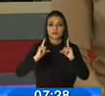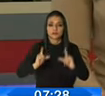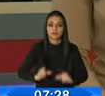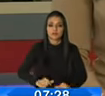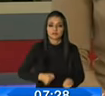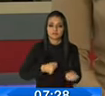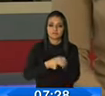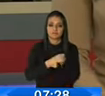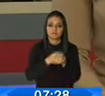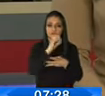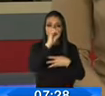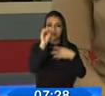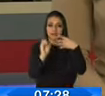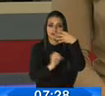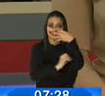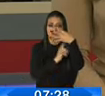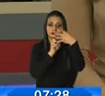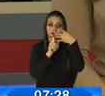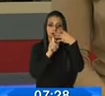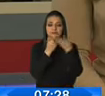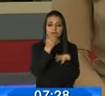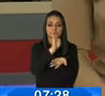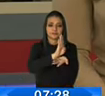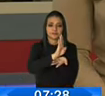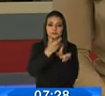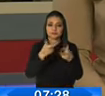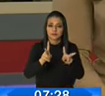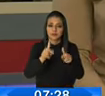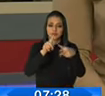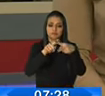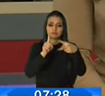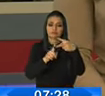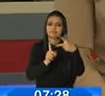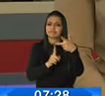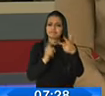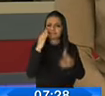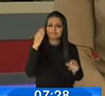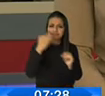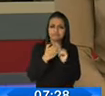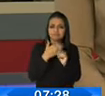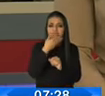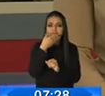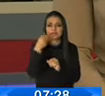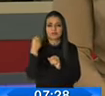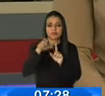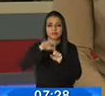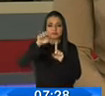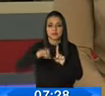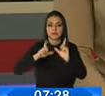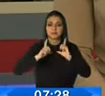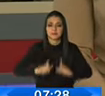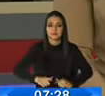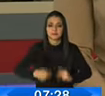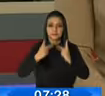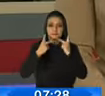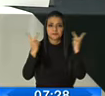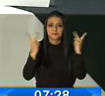el CENESID y el Instituto Ecuatoriano de Seguridad Social. Esto con el fin de repotenciar el sistema de salud pública.